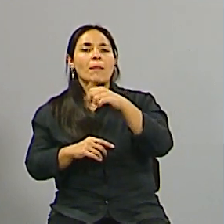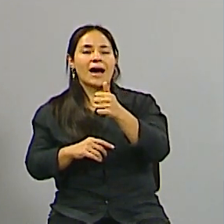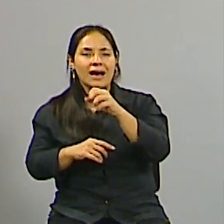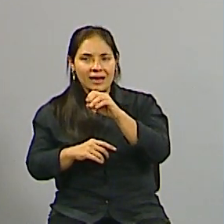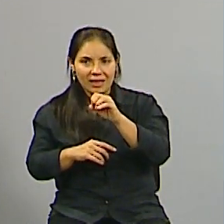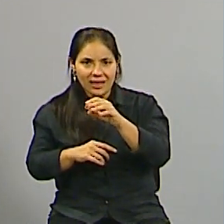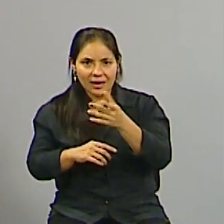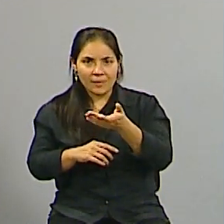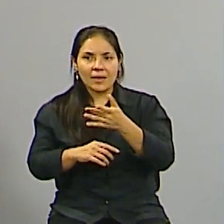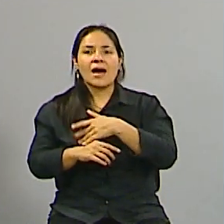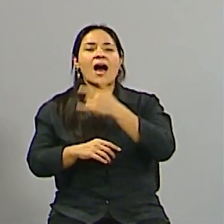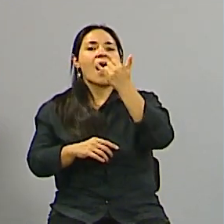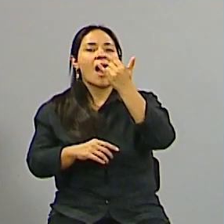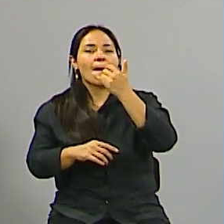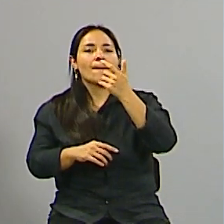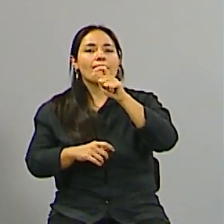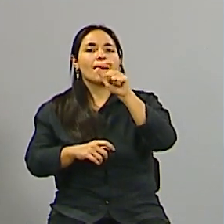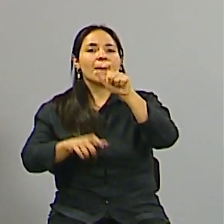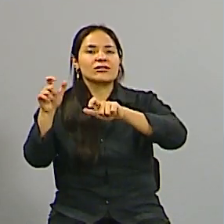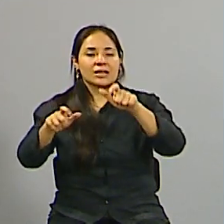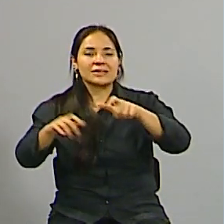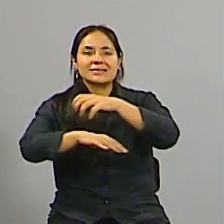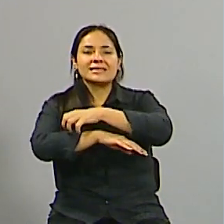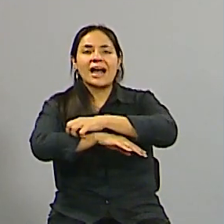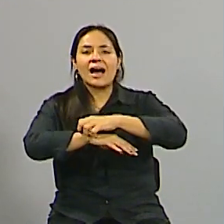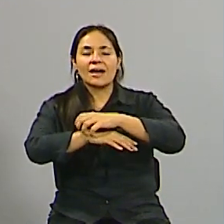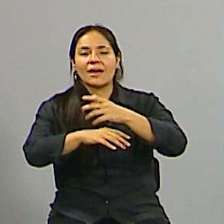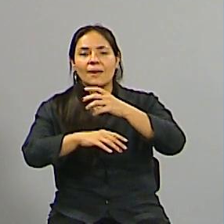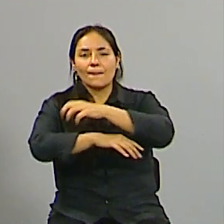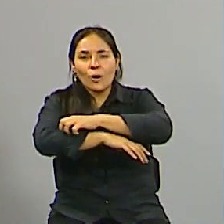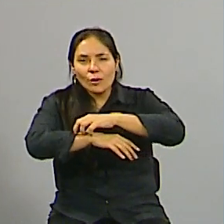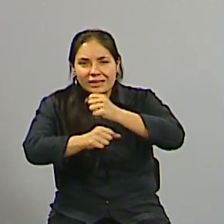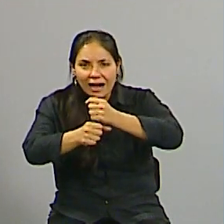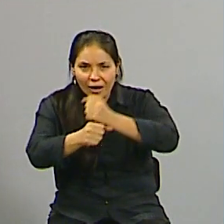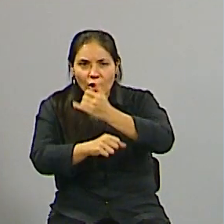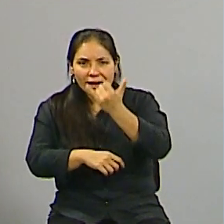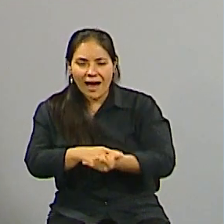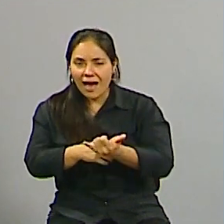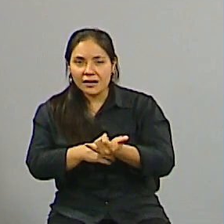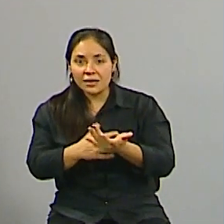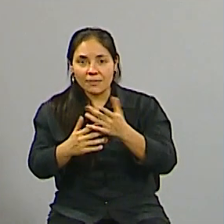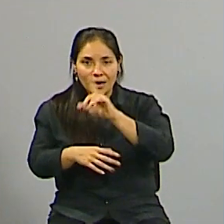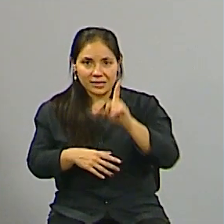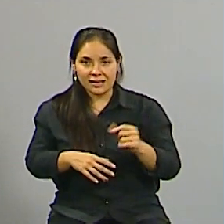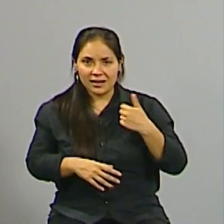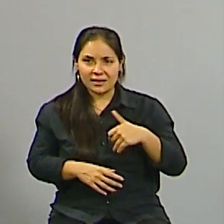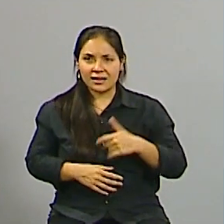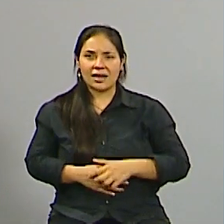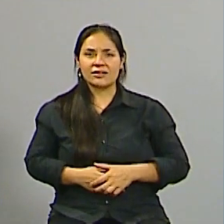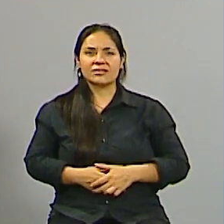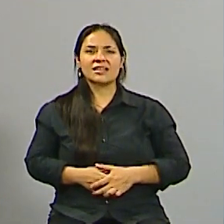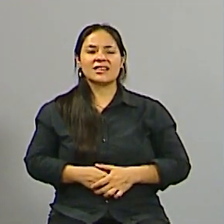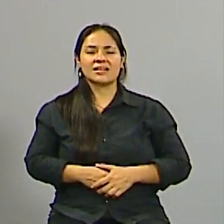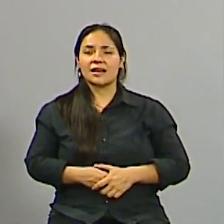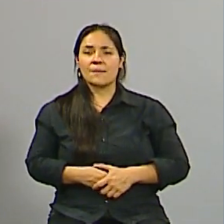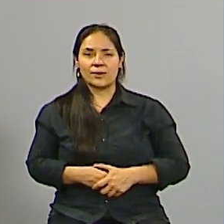en Argentina. Sí. Esta idea de que esto es una cuestión interesante. La verdad que no es una cuestión de este